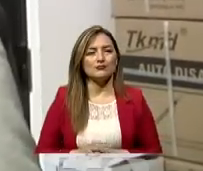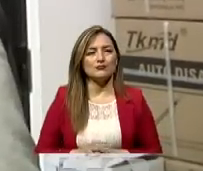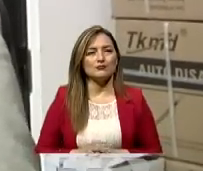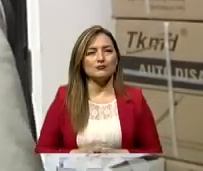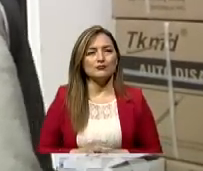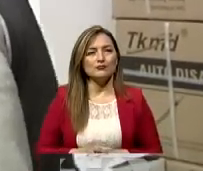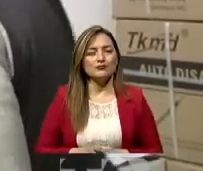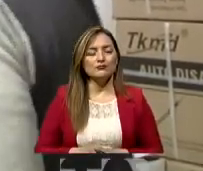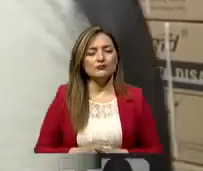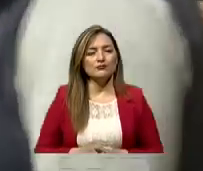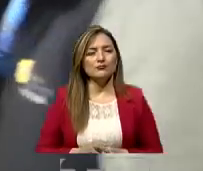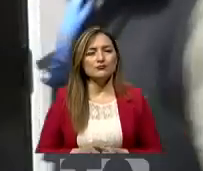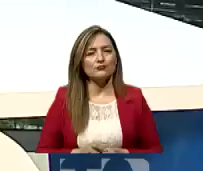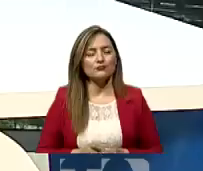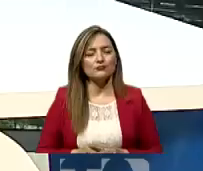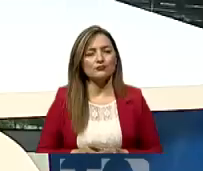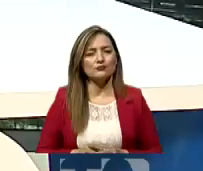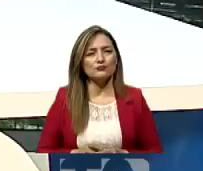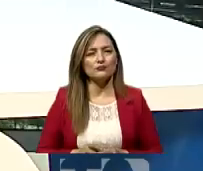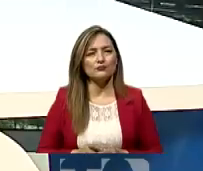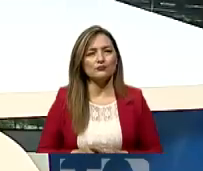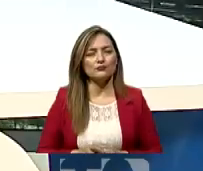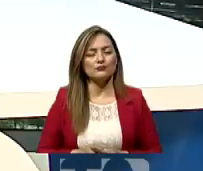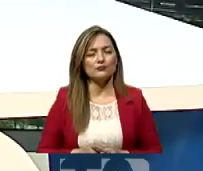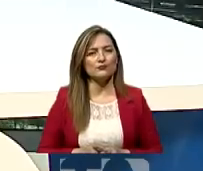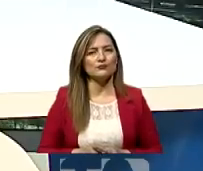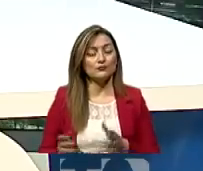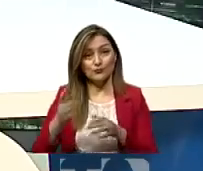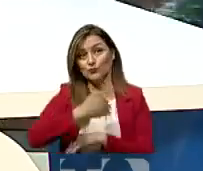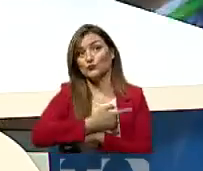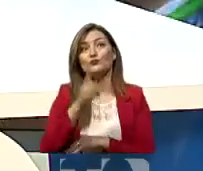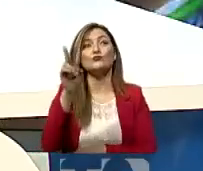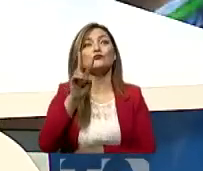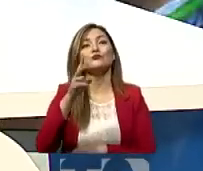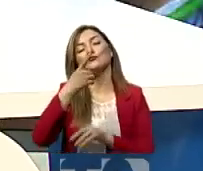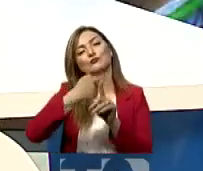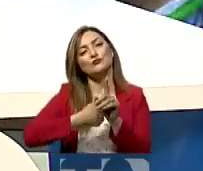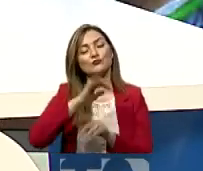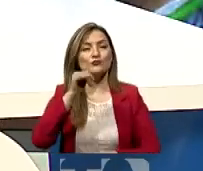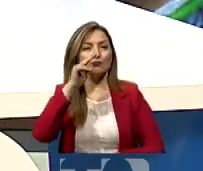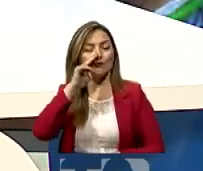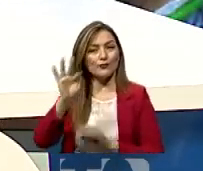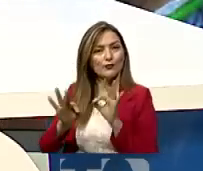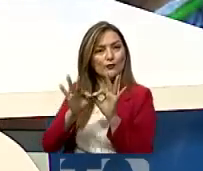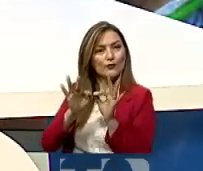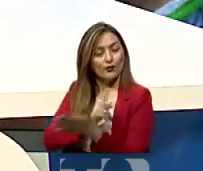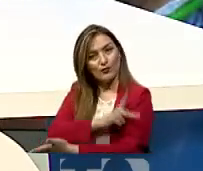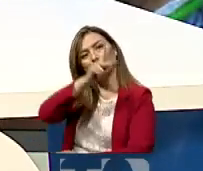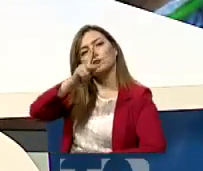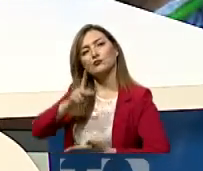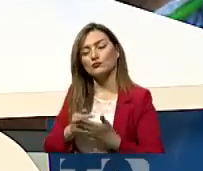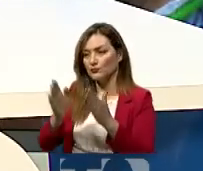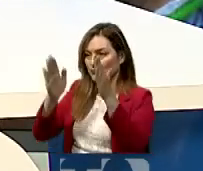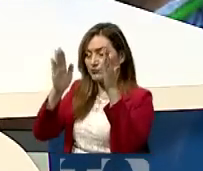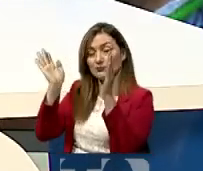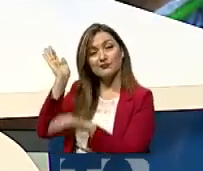Daniela Valencia, 24 horas. Todos los viernes de junio, la prefectura de Pichincha ofrecerá atención